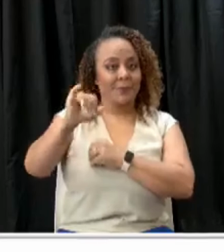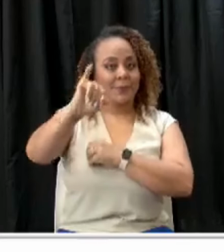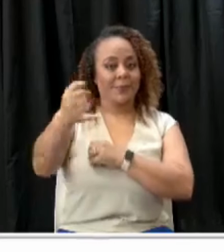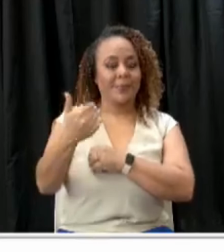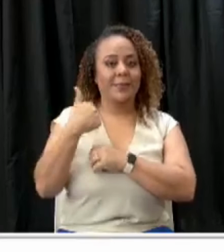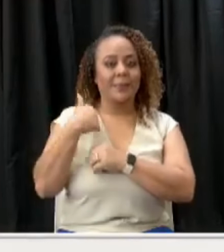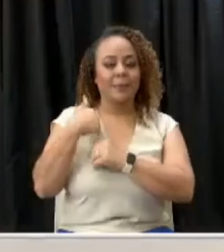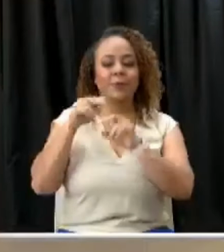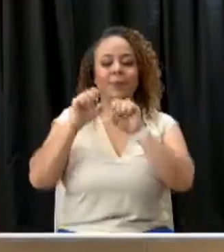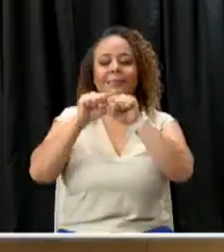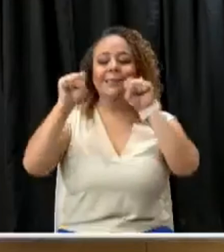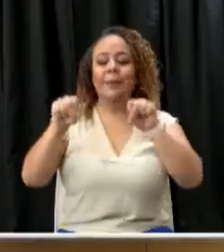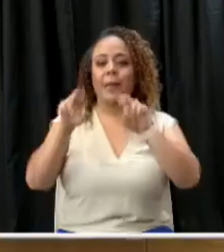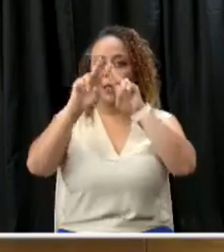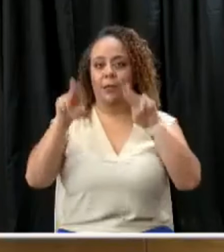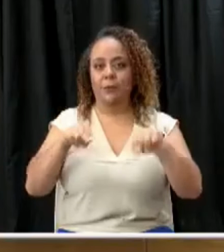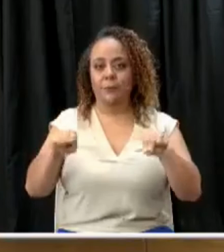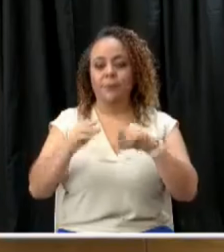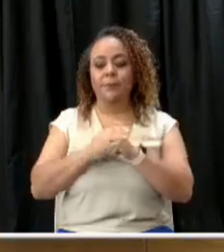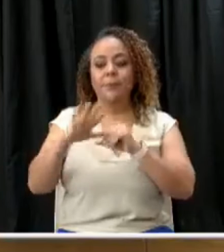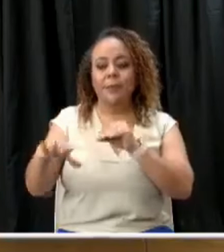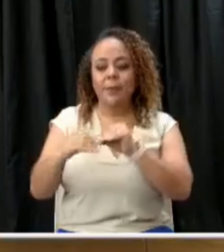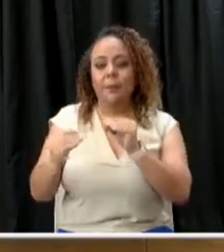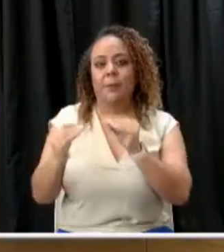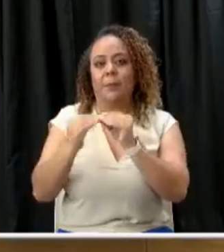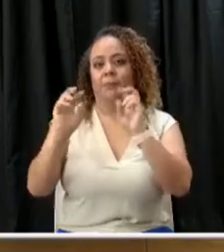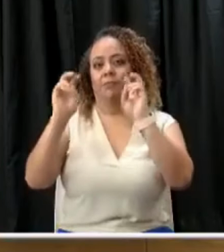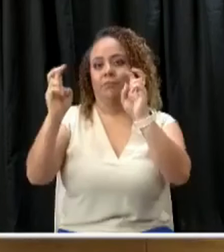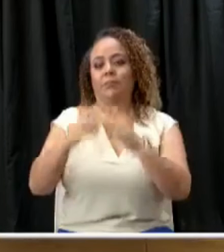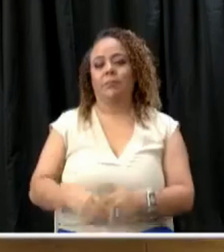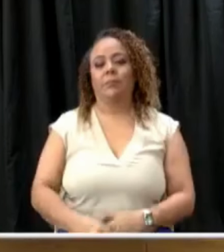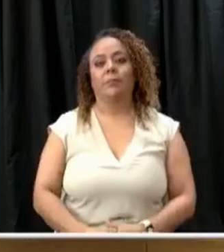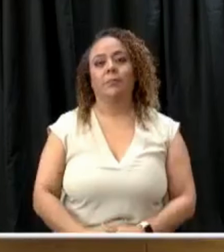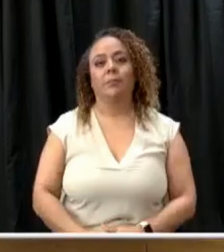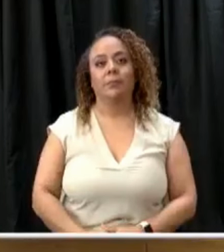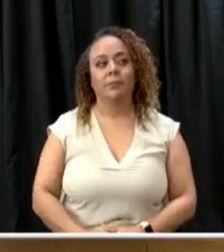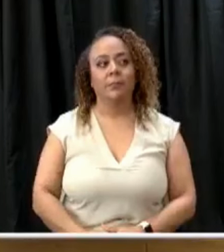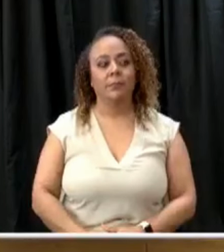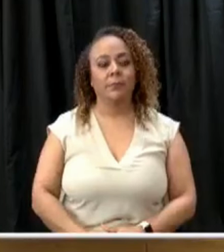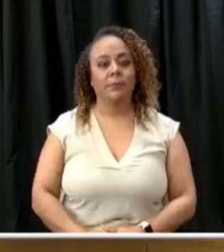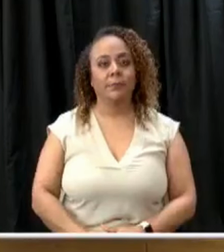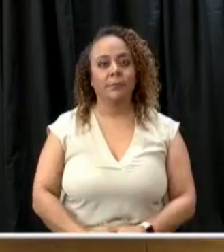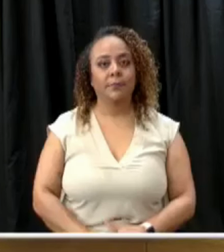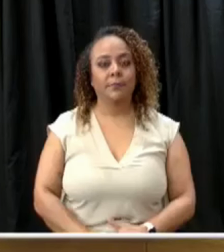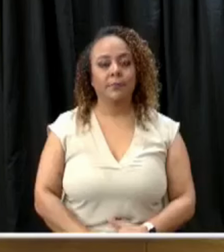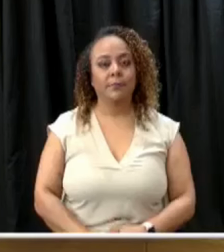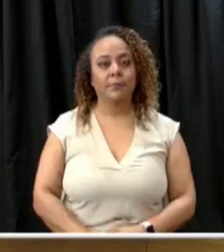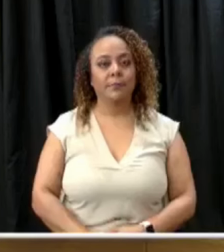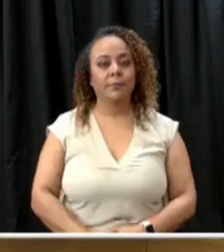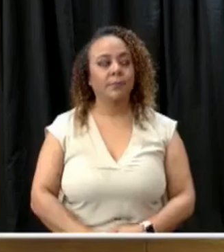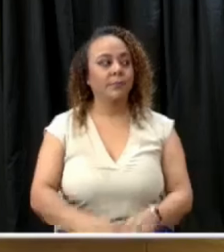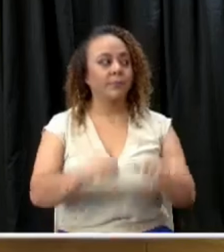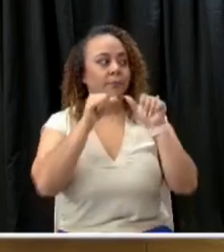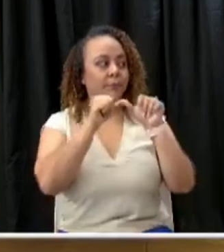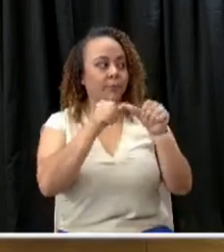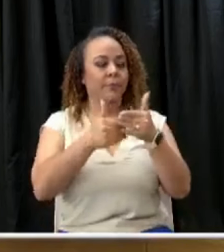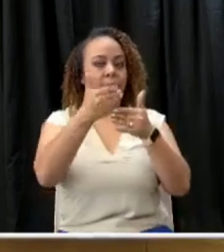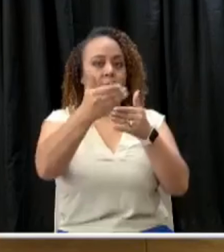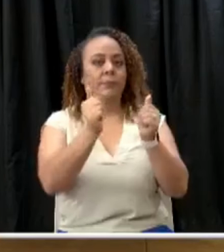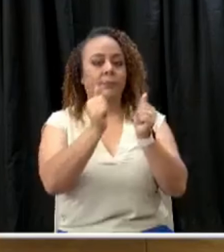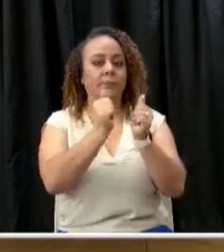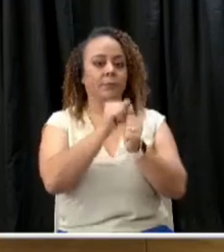a tener un webinar que vamos a ampliar un poquitito más sobre esta herramienta. Continuamos más adelante